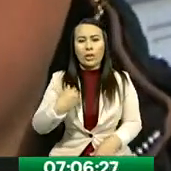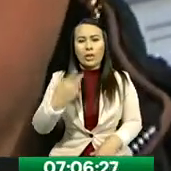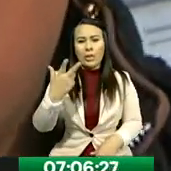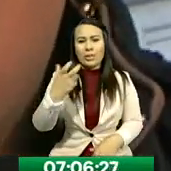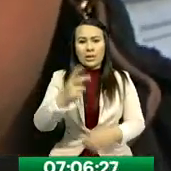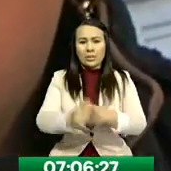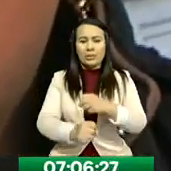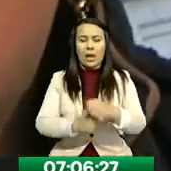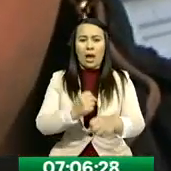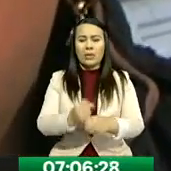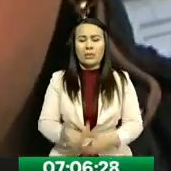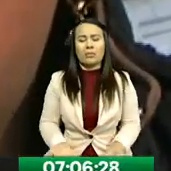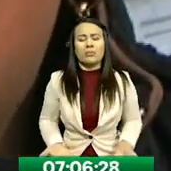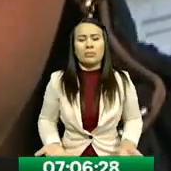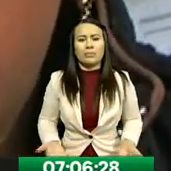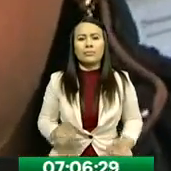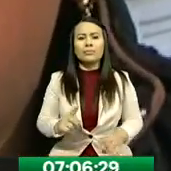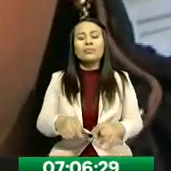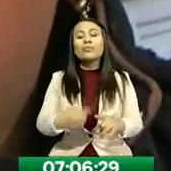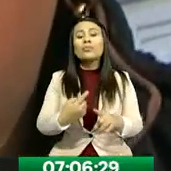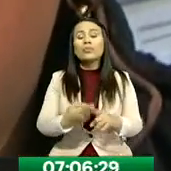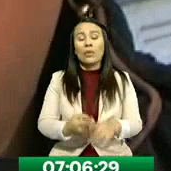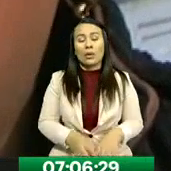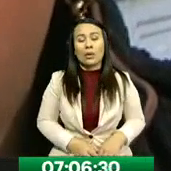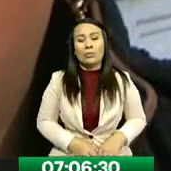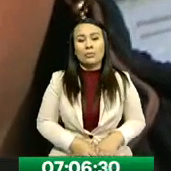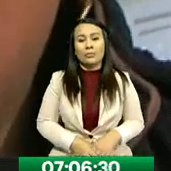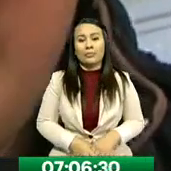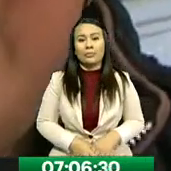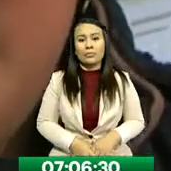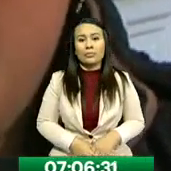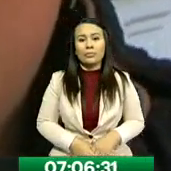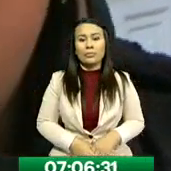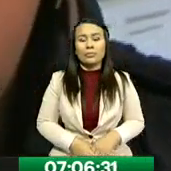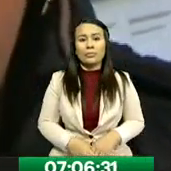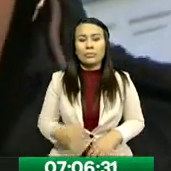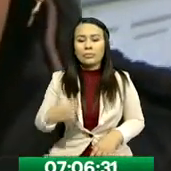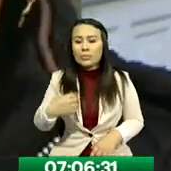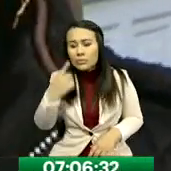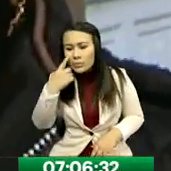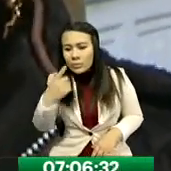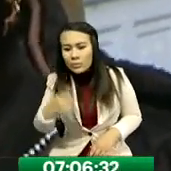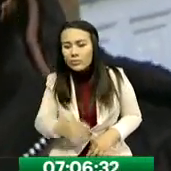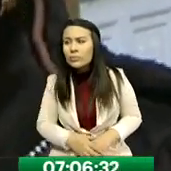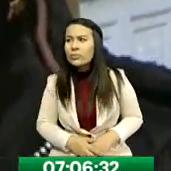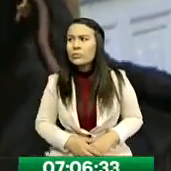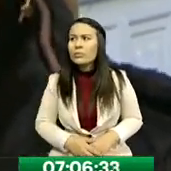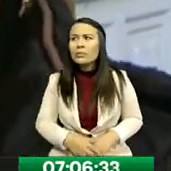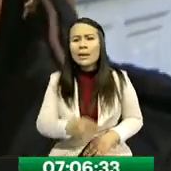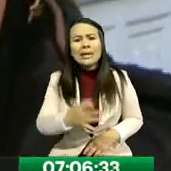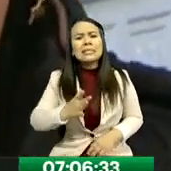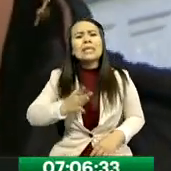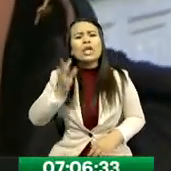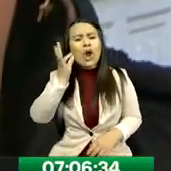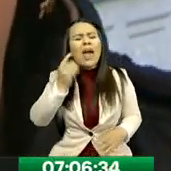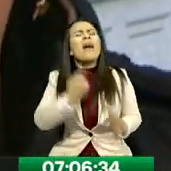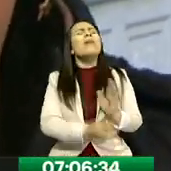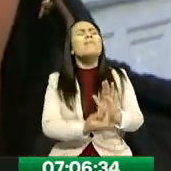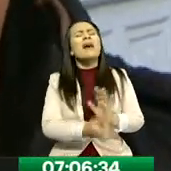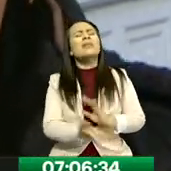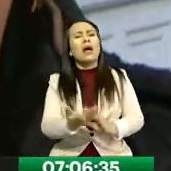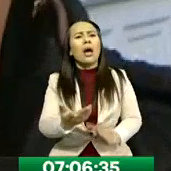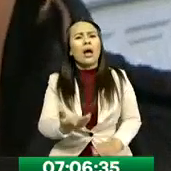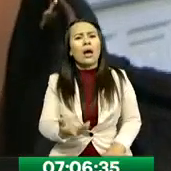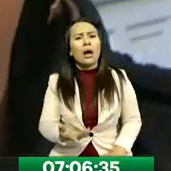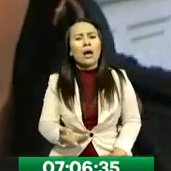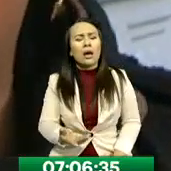años. Entonces cuando ya empezó, yo salí y le dije, señora, ¿qué le pasa? Le dije, tranquilícese